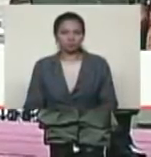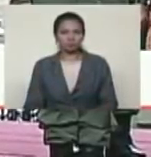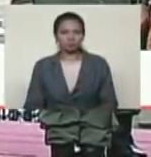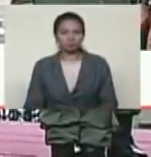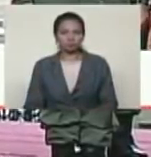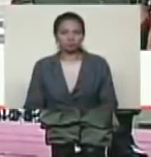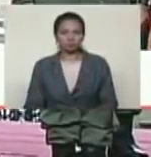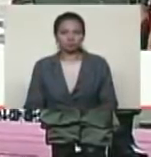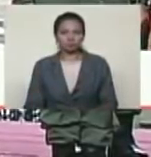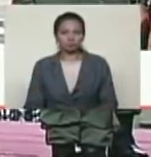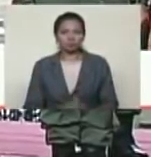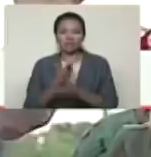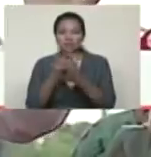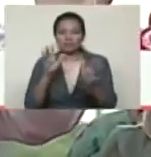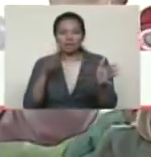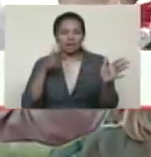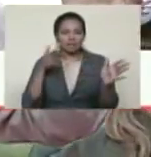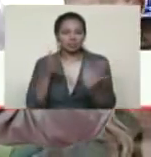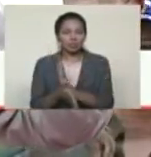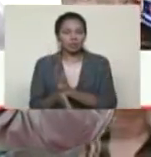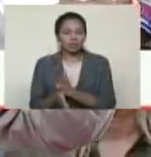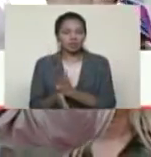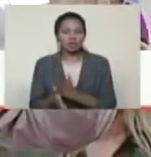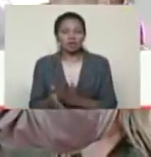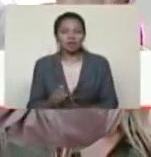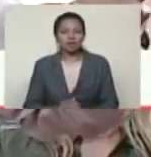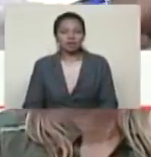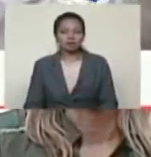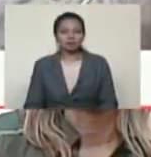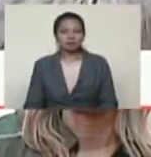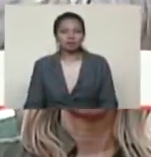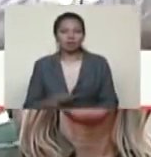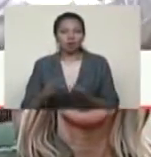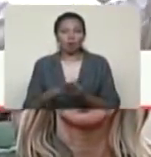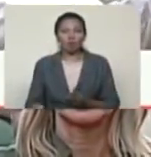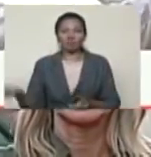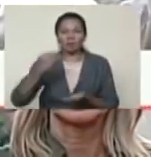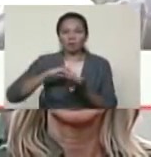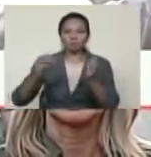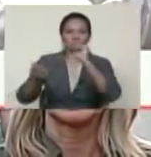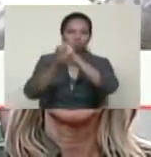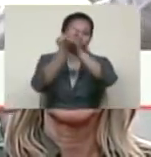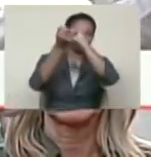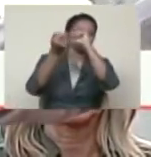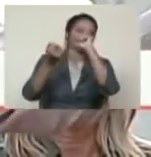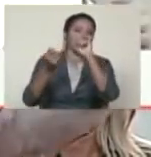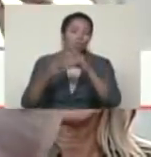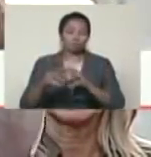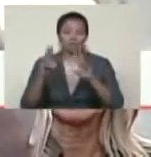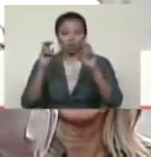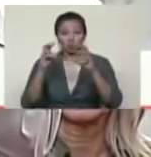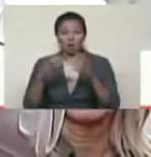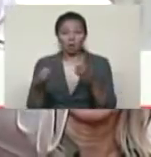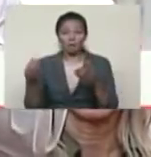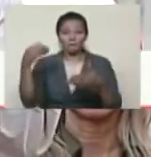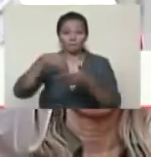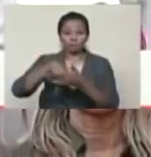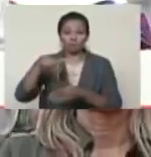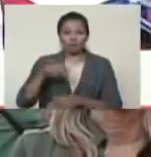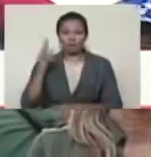la libertad, la soberanía o volver a la esclavitud de un nuevo colonialismo.